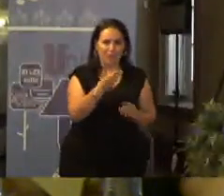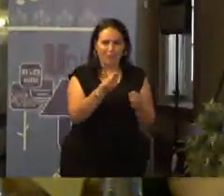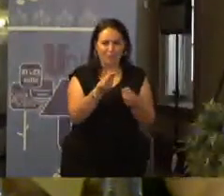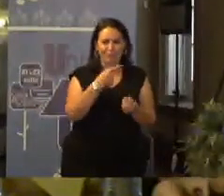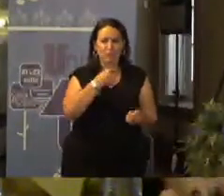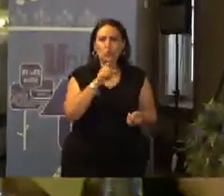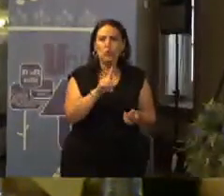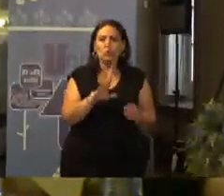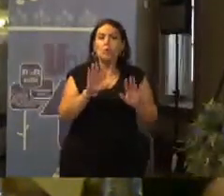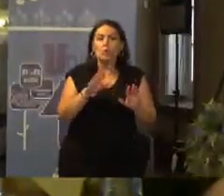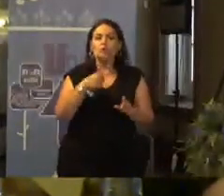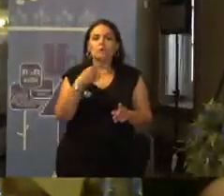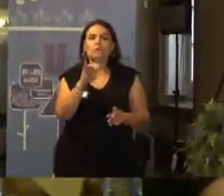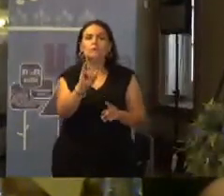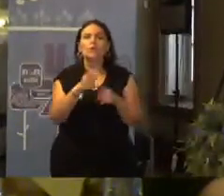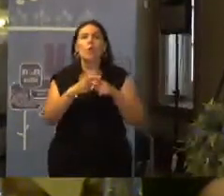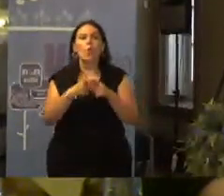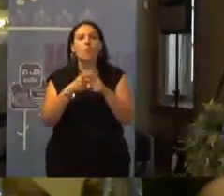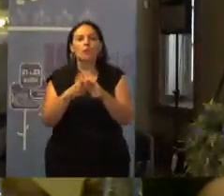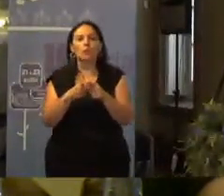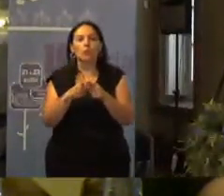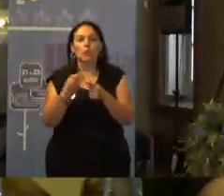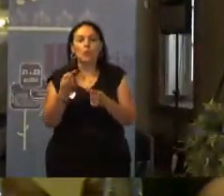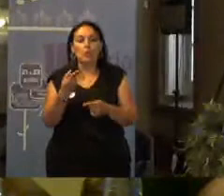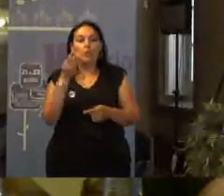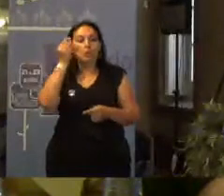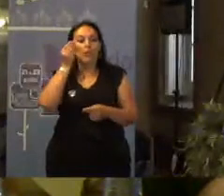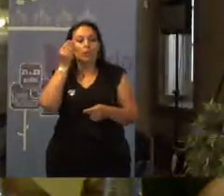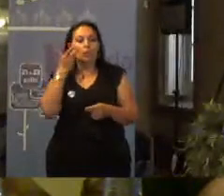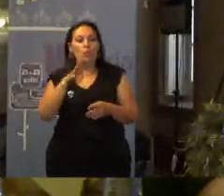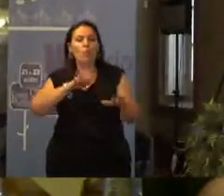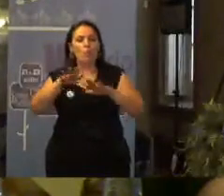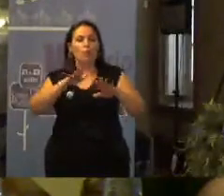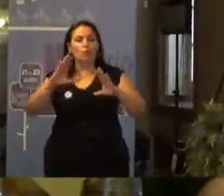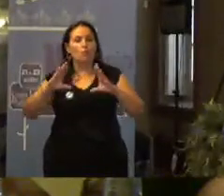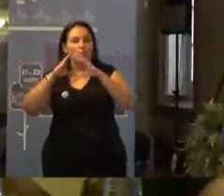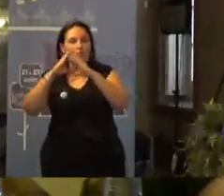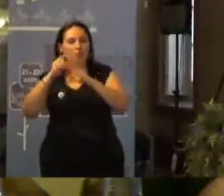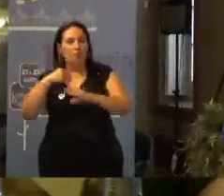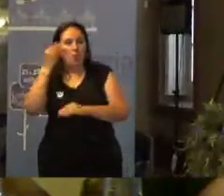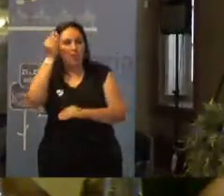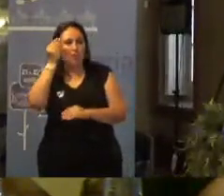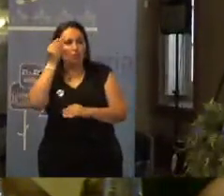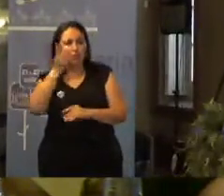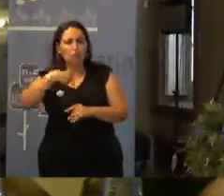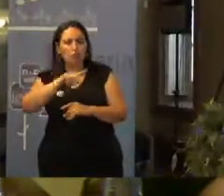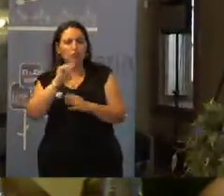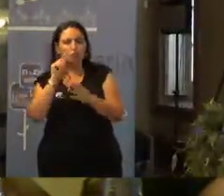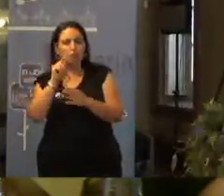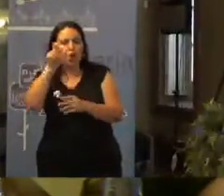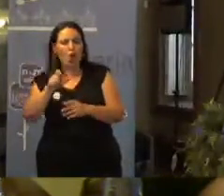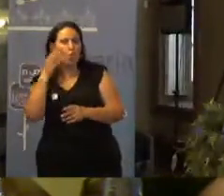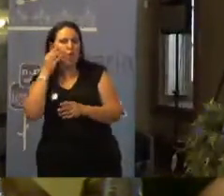sí comparto, e creo que como movemento feminista, que temos unha maneira diferente de ver e de facer